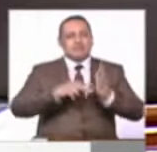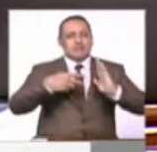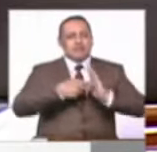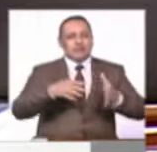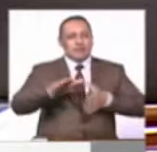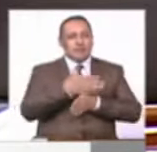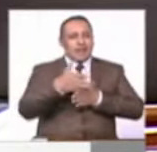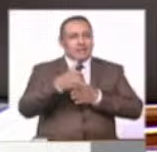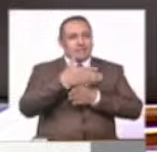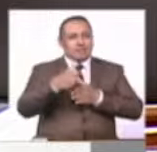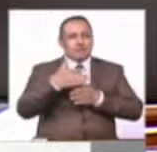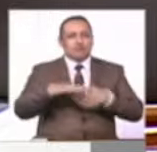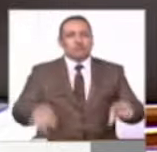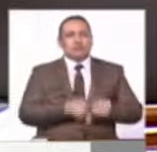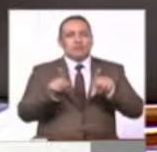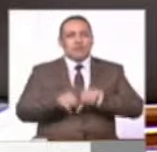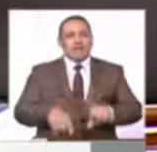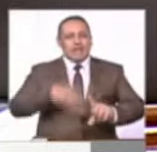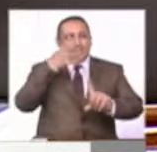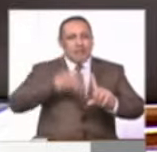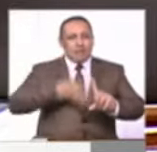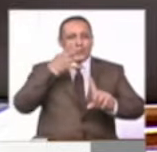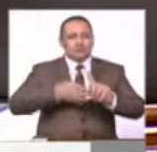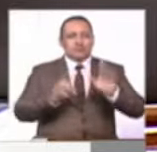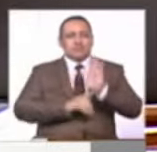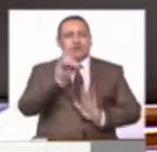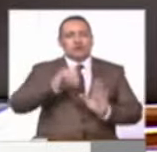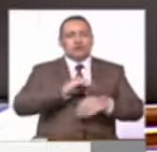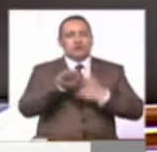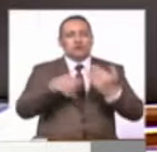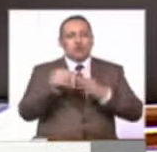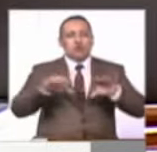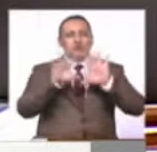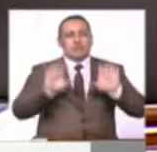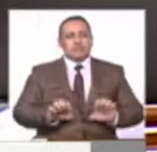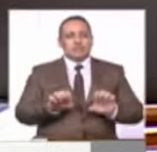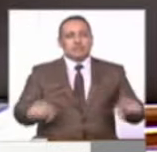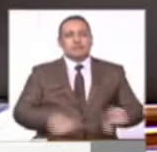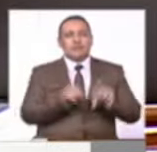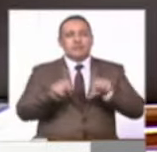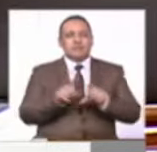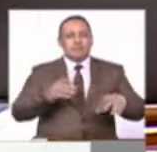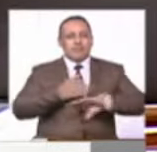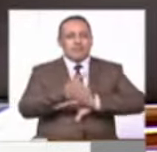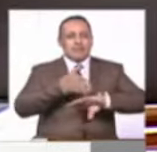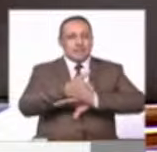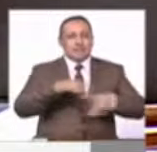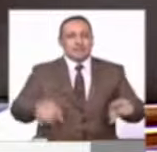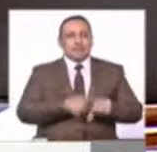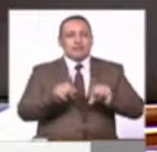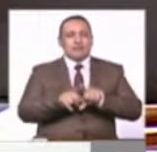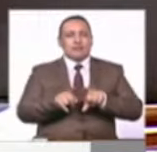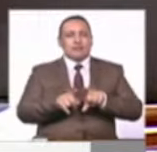su participación en la evaluación y desarrollo de los exámenes para los postulantes